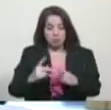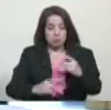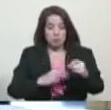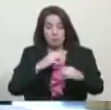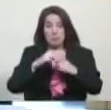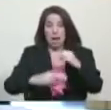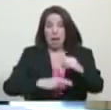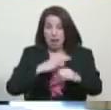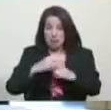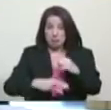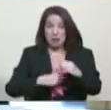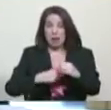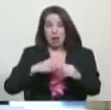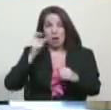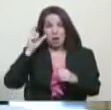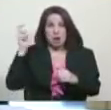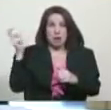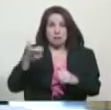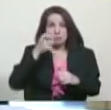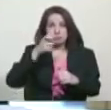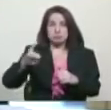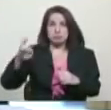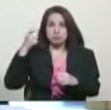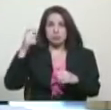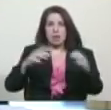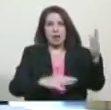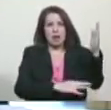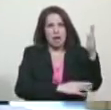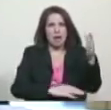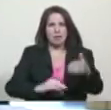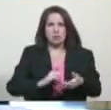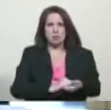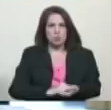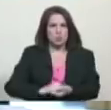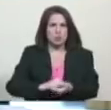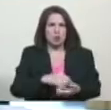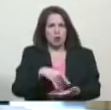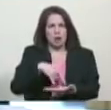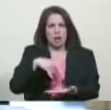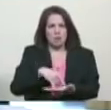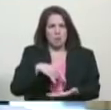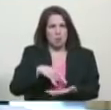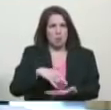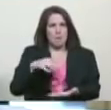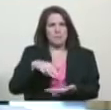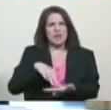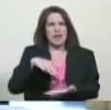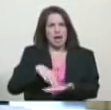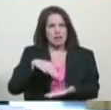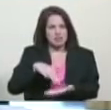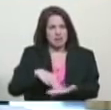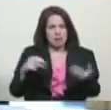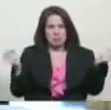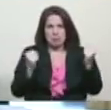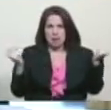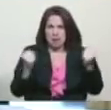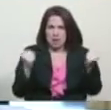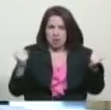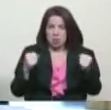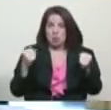a los campesinos de Lara, Carabobo, Trujillo, Miranda, Mérida, tenemos 10 hectáreas de